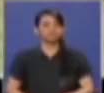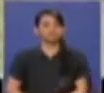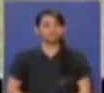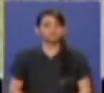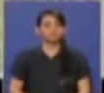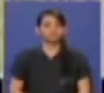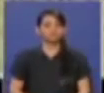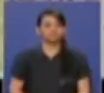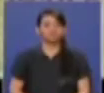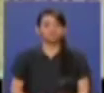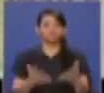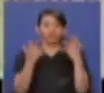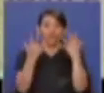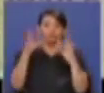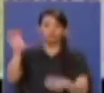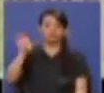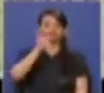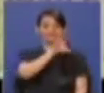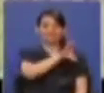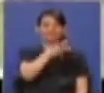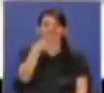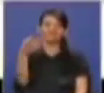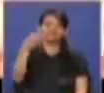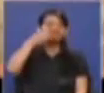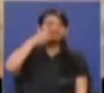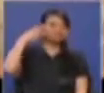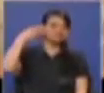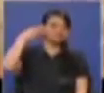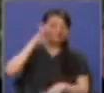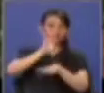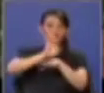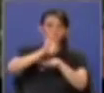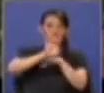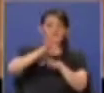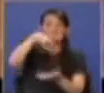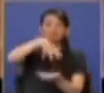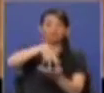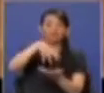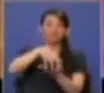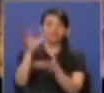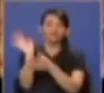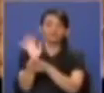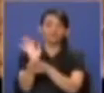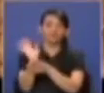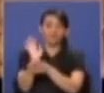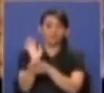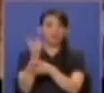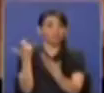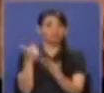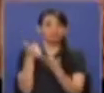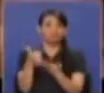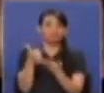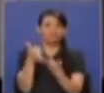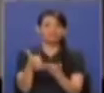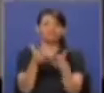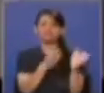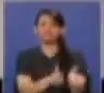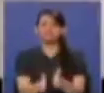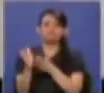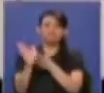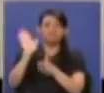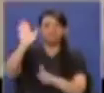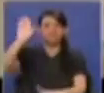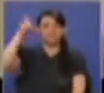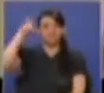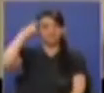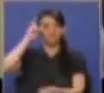Obras de inversión en la Amazonía ecuatoriana. La provincia de Zamora Chinchipe se beneficia con los planes del gobierno